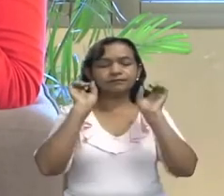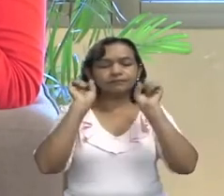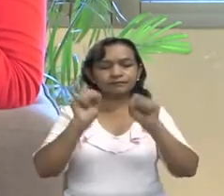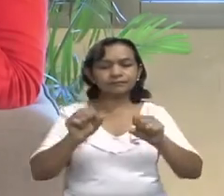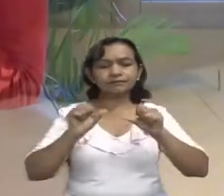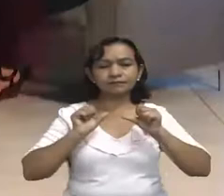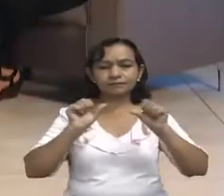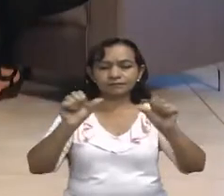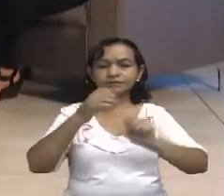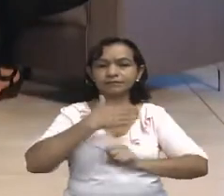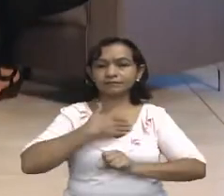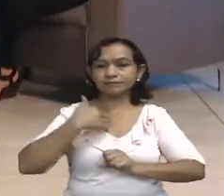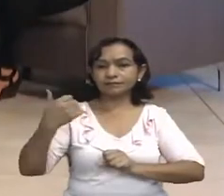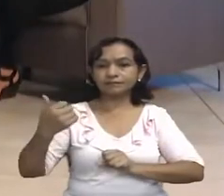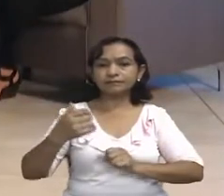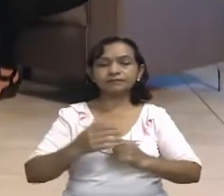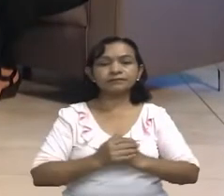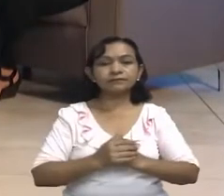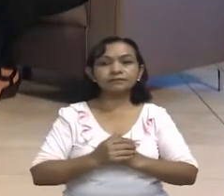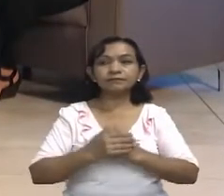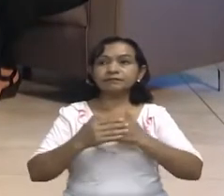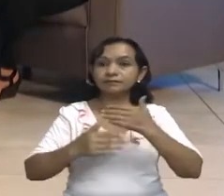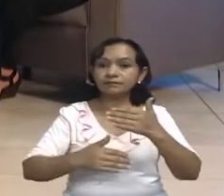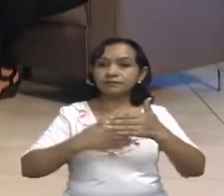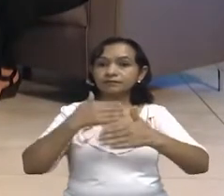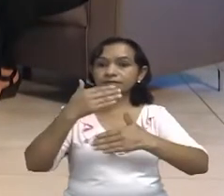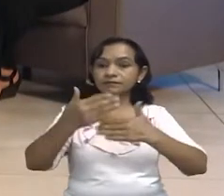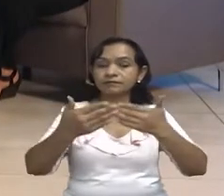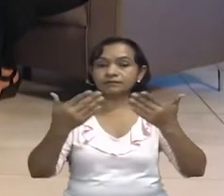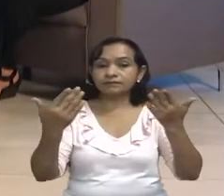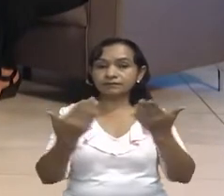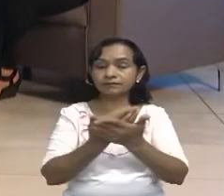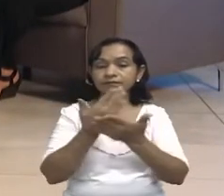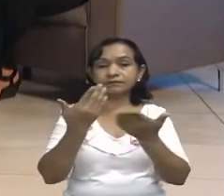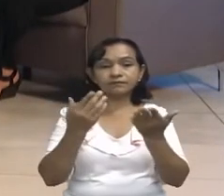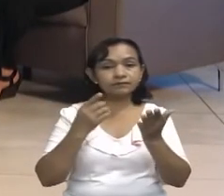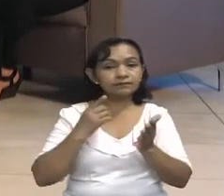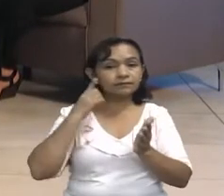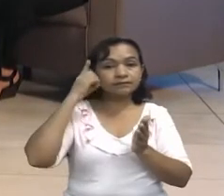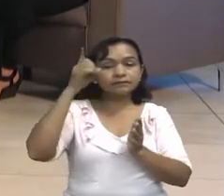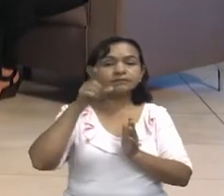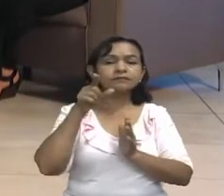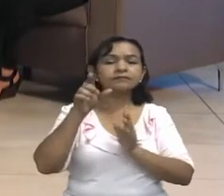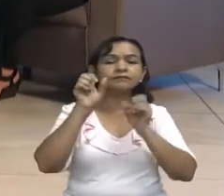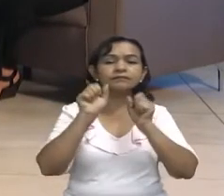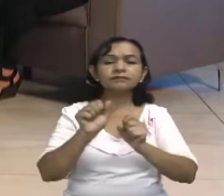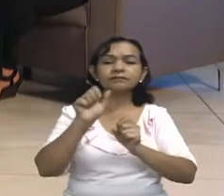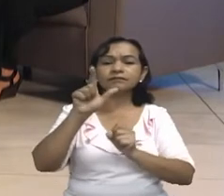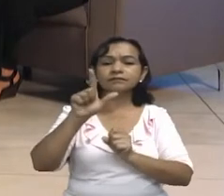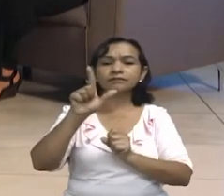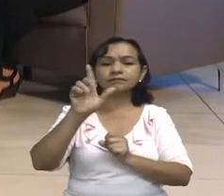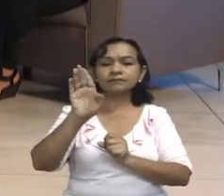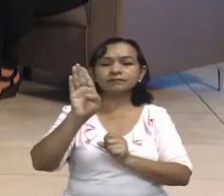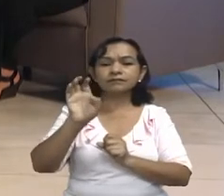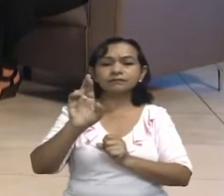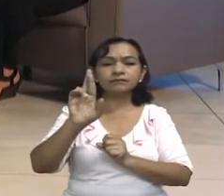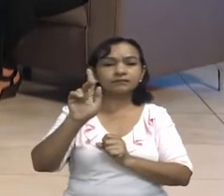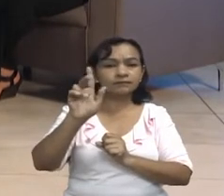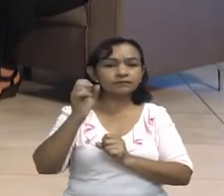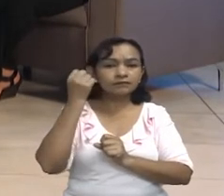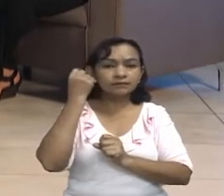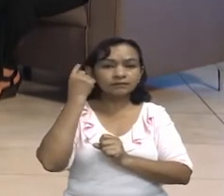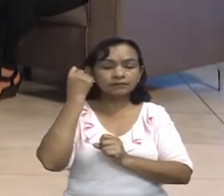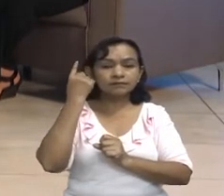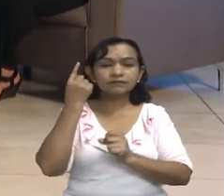continuar mejorando. Claro que sí, dentro de un proceso constante de crecimiento continuo. Don Alberto, pues entender también esa perspectiva. Usted mencionaba